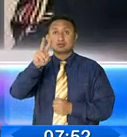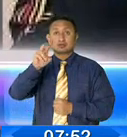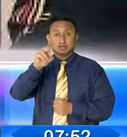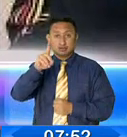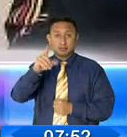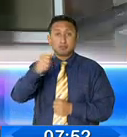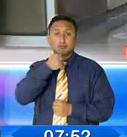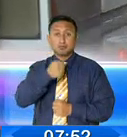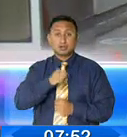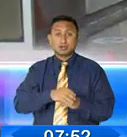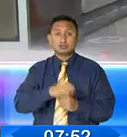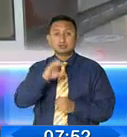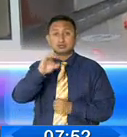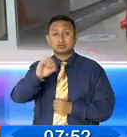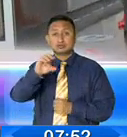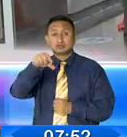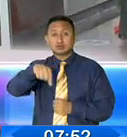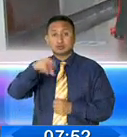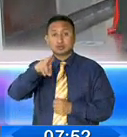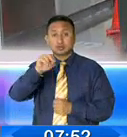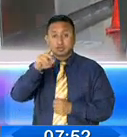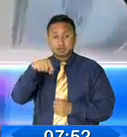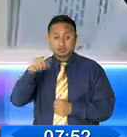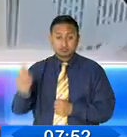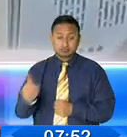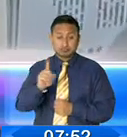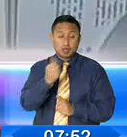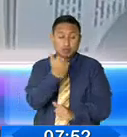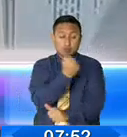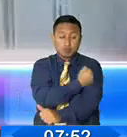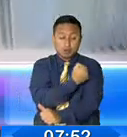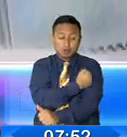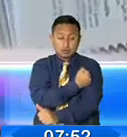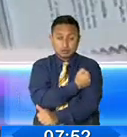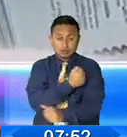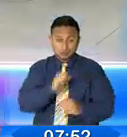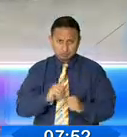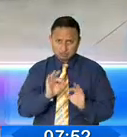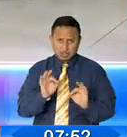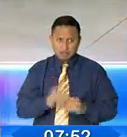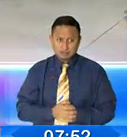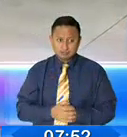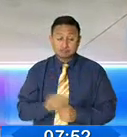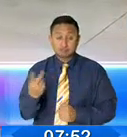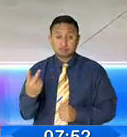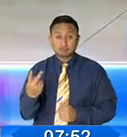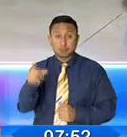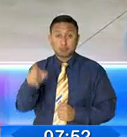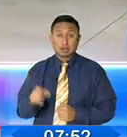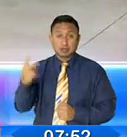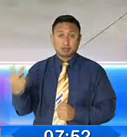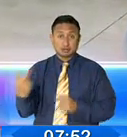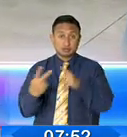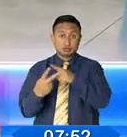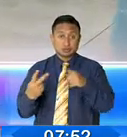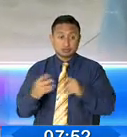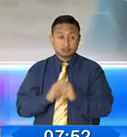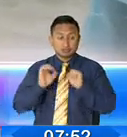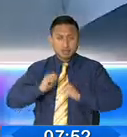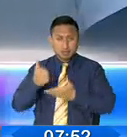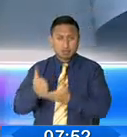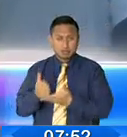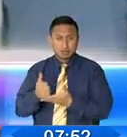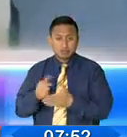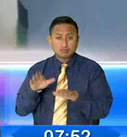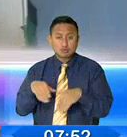Oquendo por no presentarse a comparecer sobre la vacunación contra el COVID-19. Las dos personas mencionadas fueron beneficiadas a través